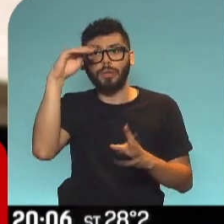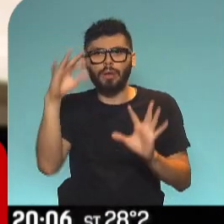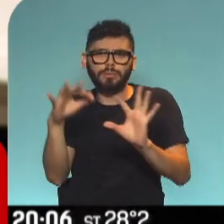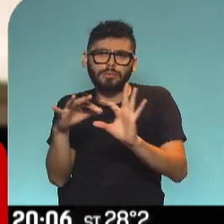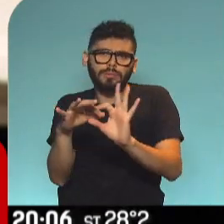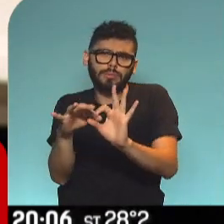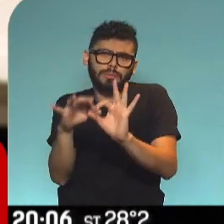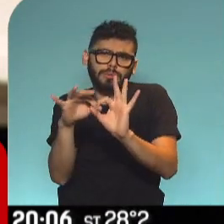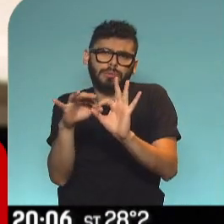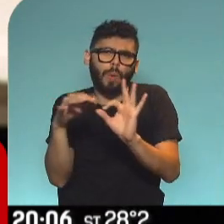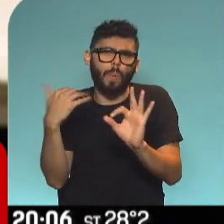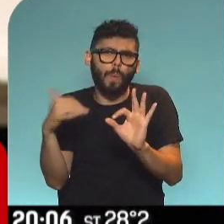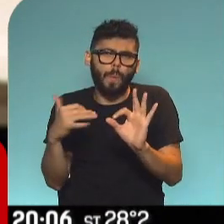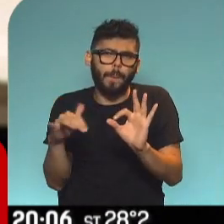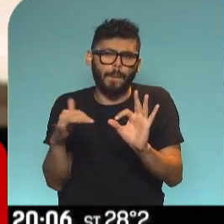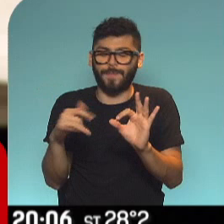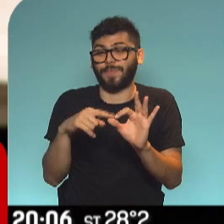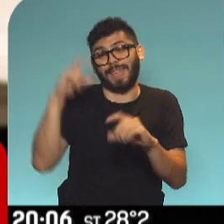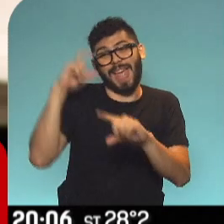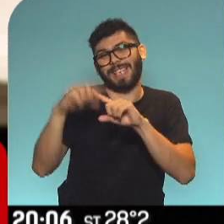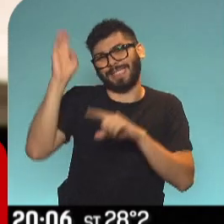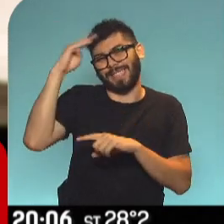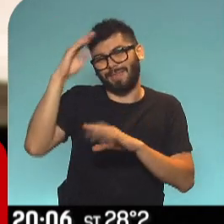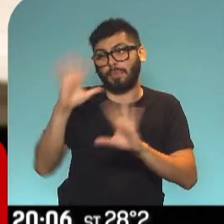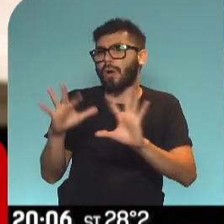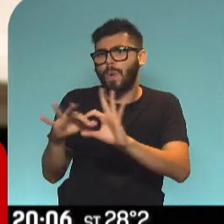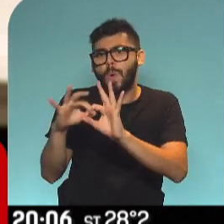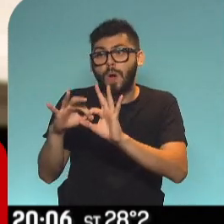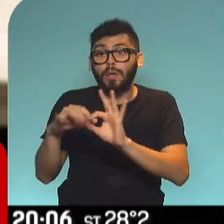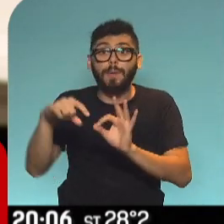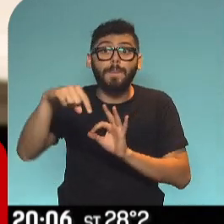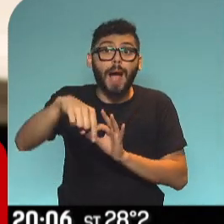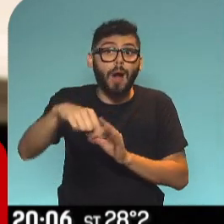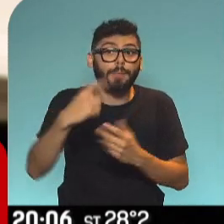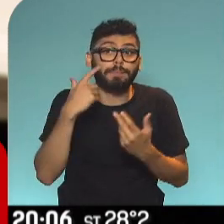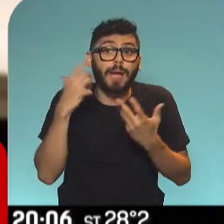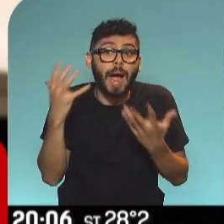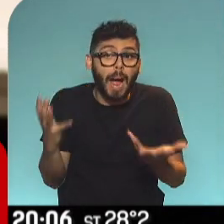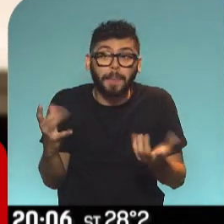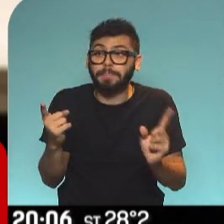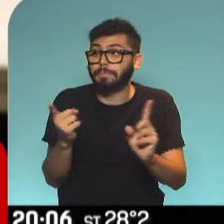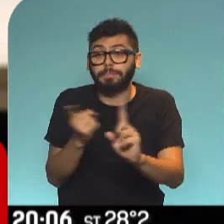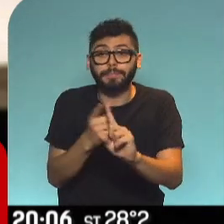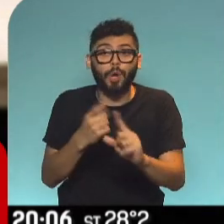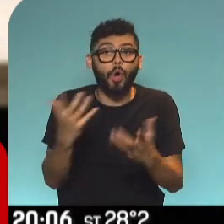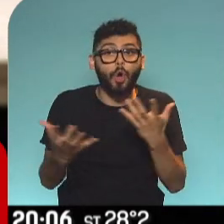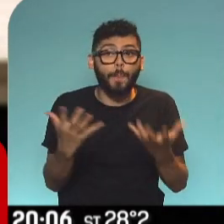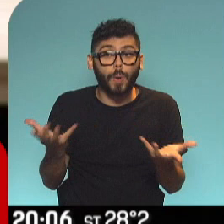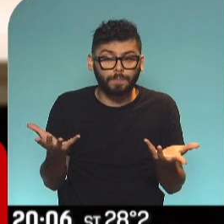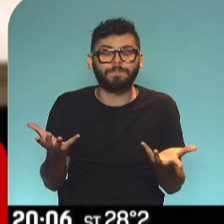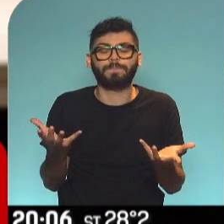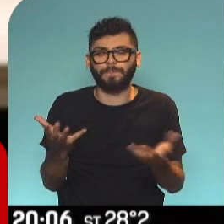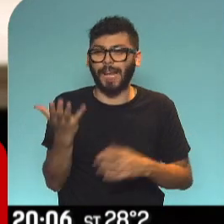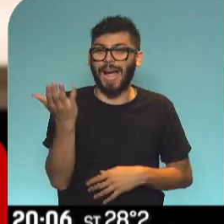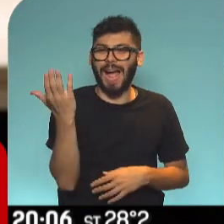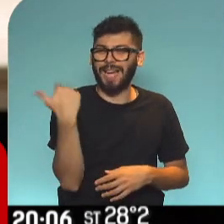el exmandatario Donald Trump, y ahora habrá que ver cómo se recomponen esos vínculos. Ayer vimos que le